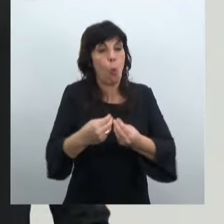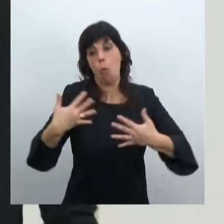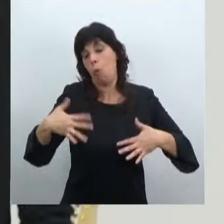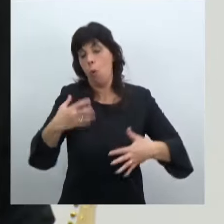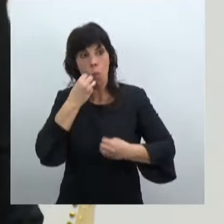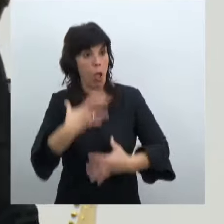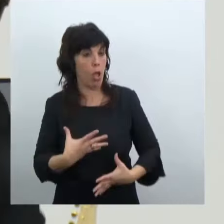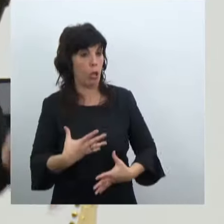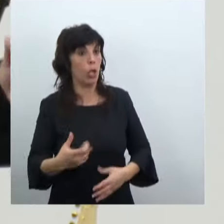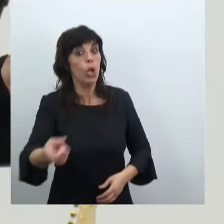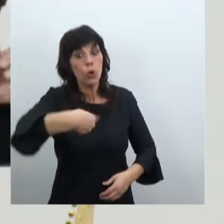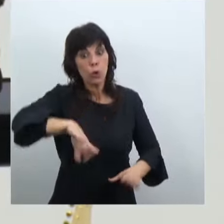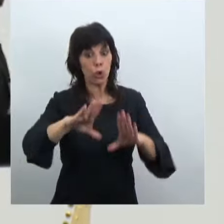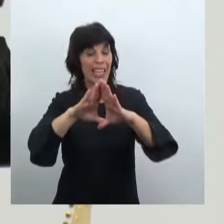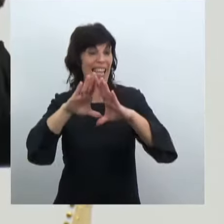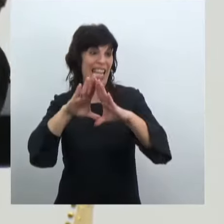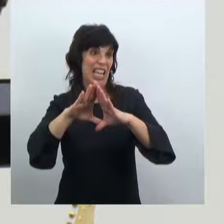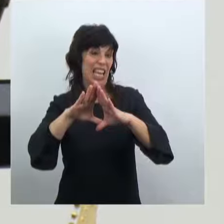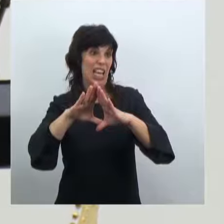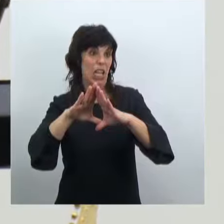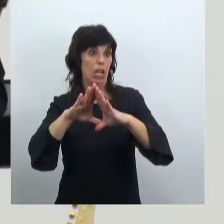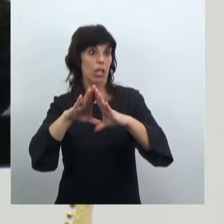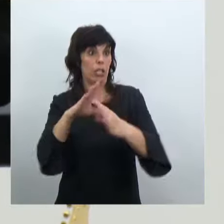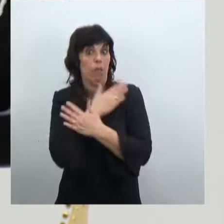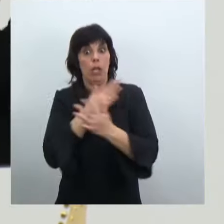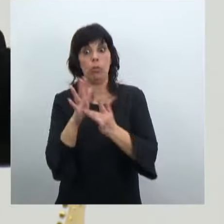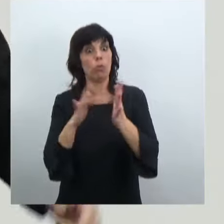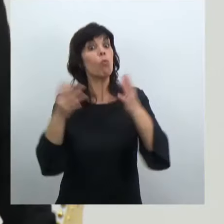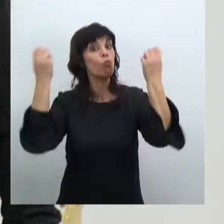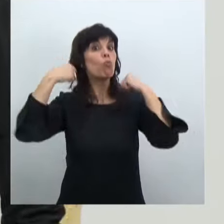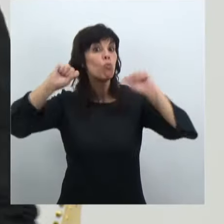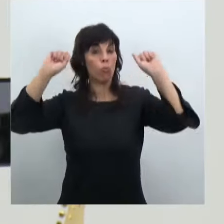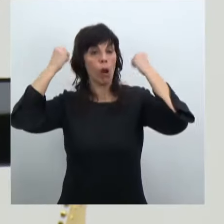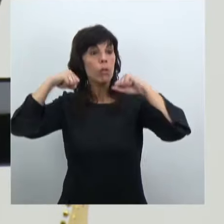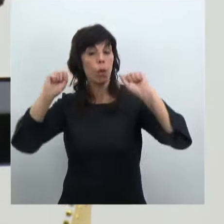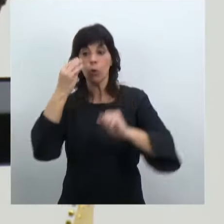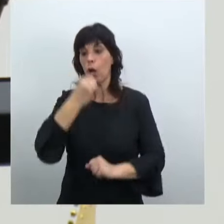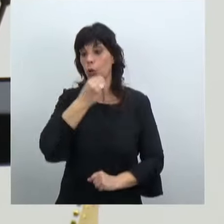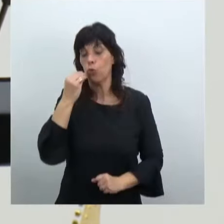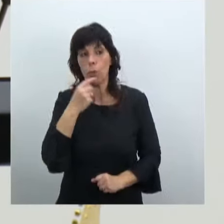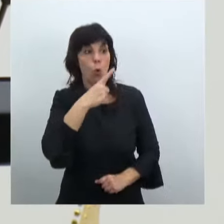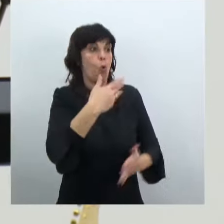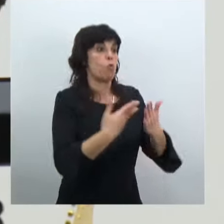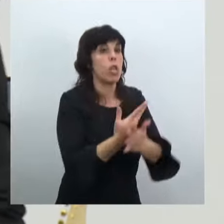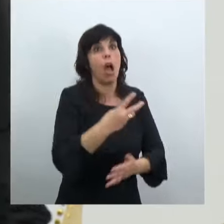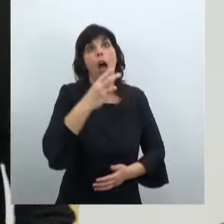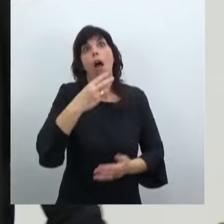en la iglesia. Ayunamos un día, 3 días, 5 días, 3 semanas. O como